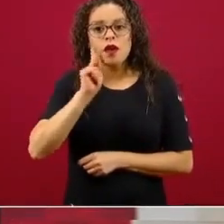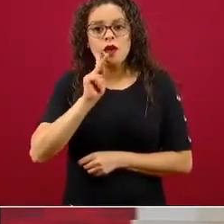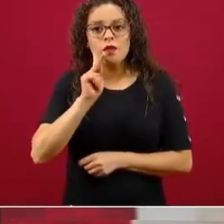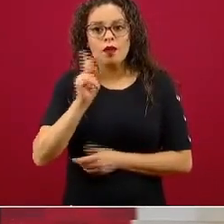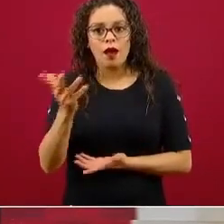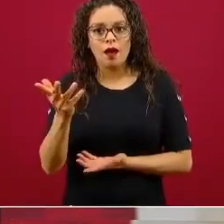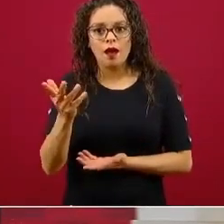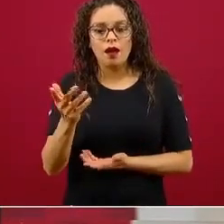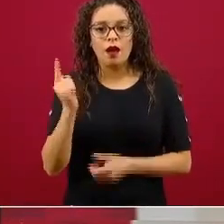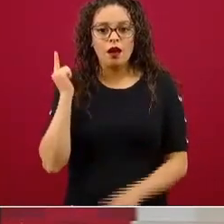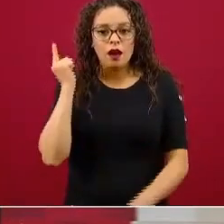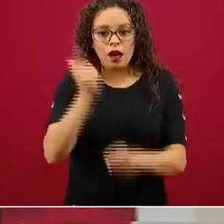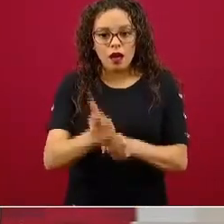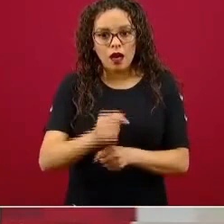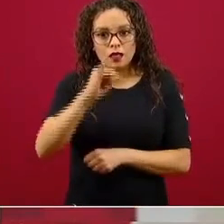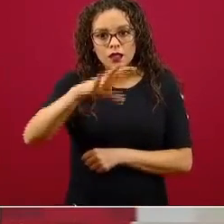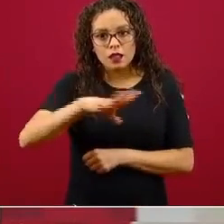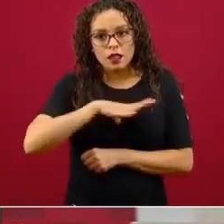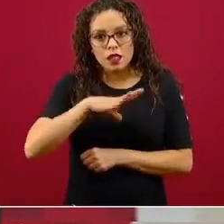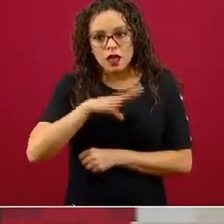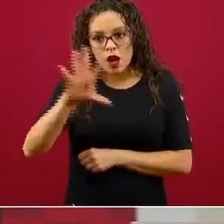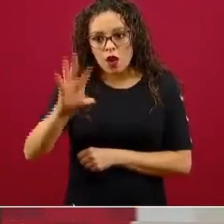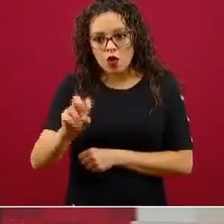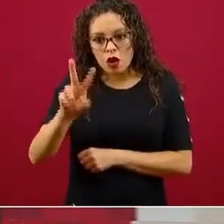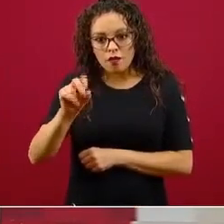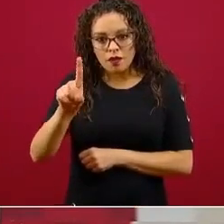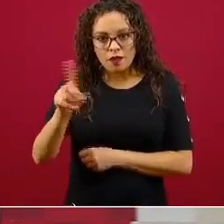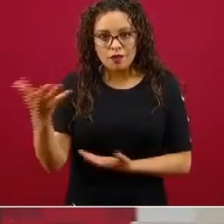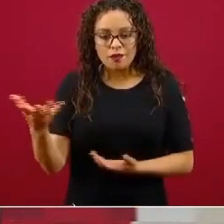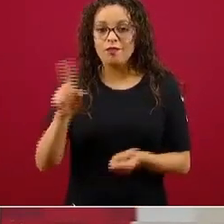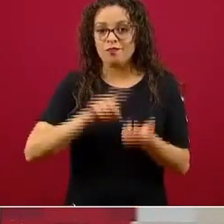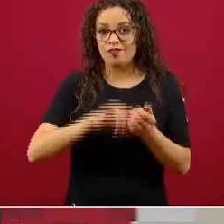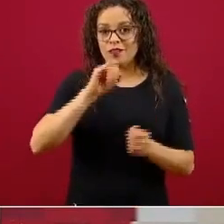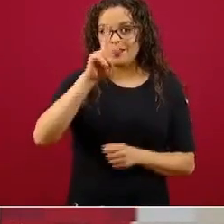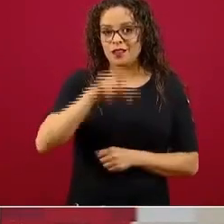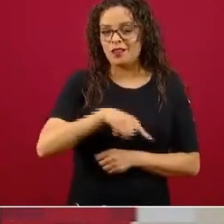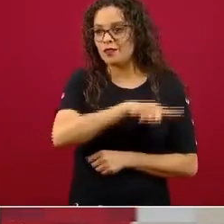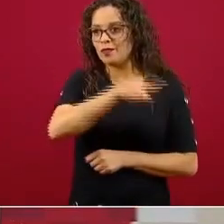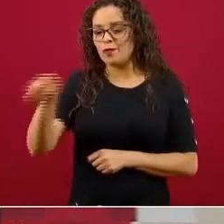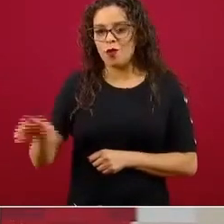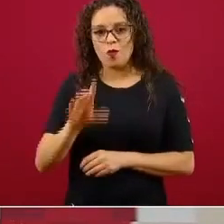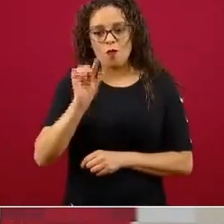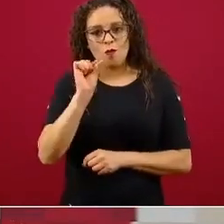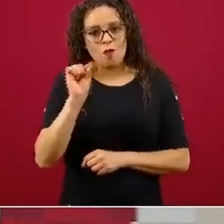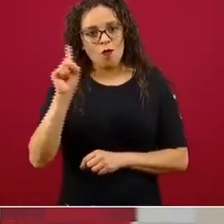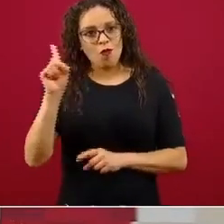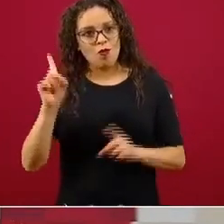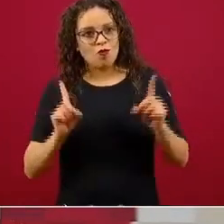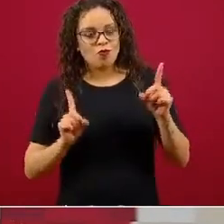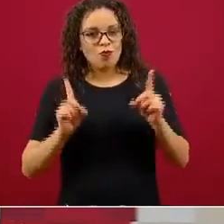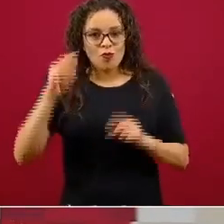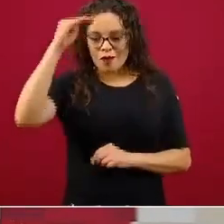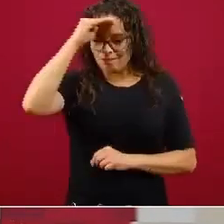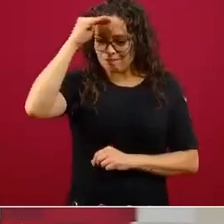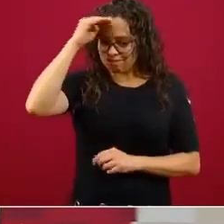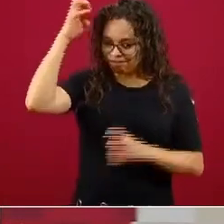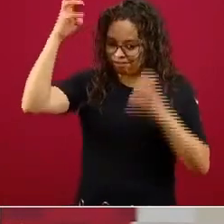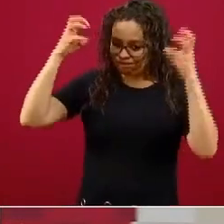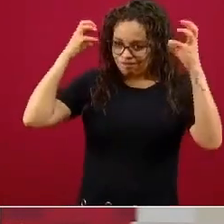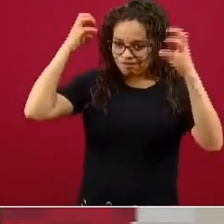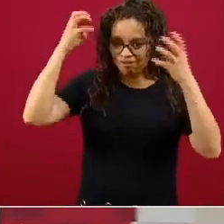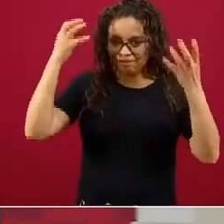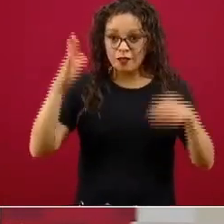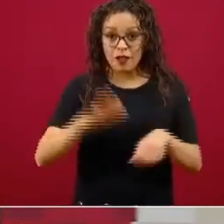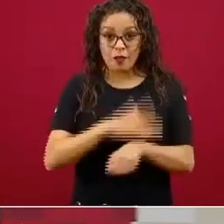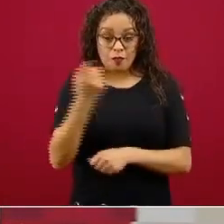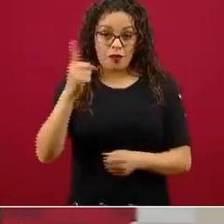Entonces, esto genera una inquietud porque cuando se asocia la visión de COVID como una enfermedad que puede ser letal, que